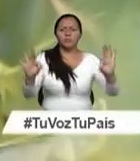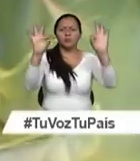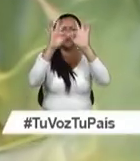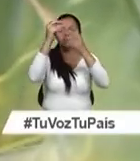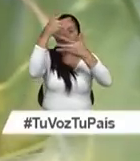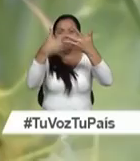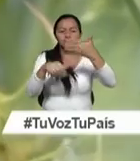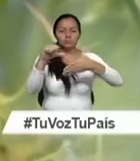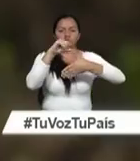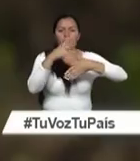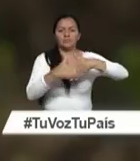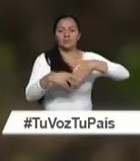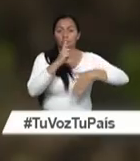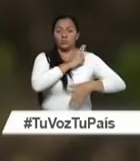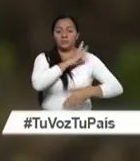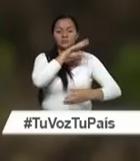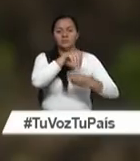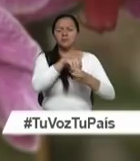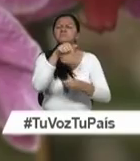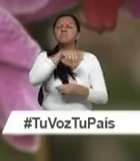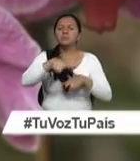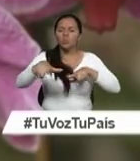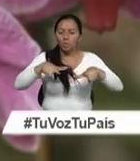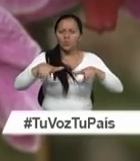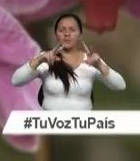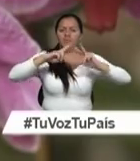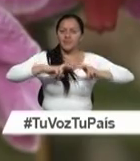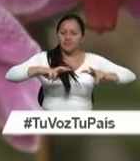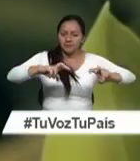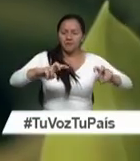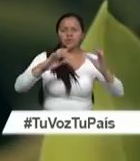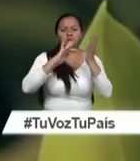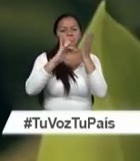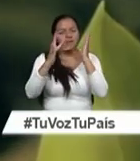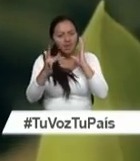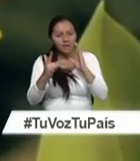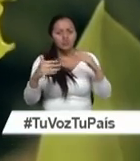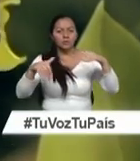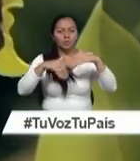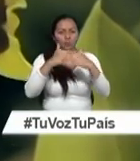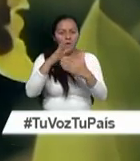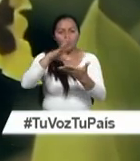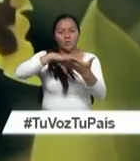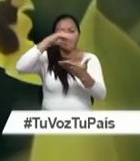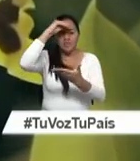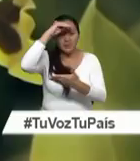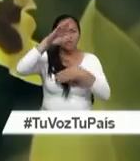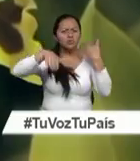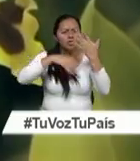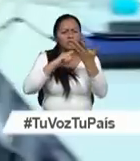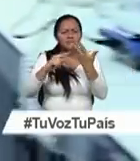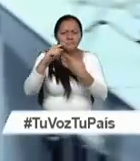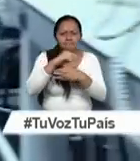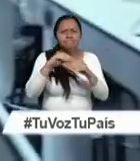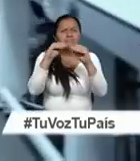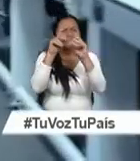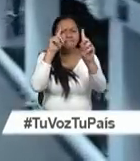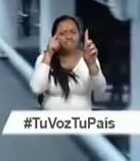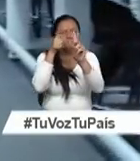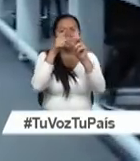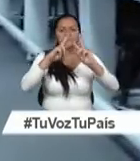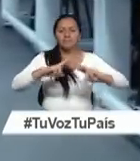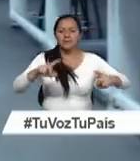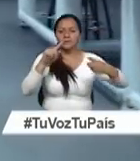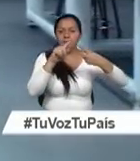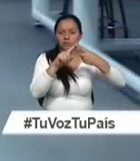de Sudamérica. Es un espacio de investigación tecnificada, de conocimiento tecnificado, donde vamos a apostarle a la